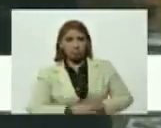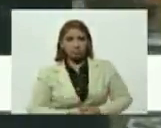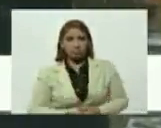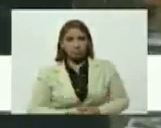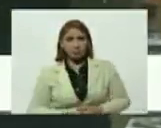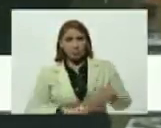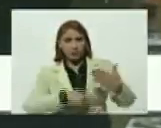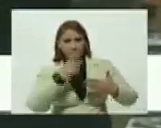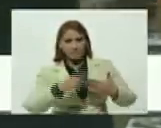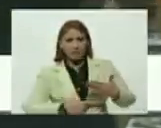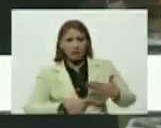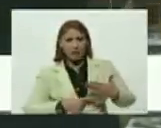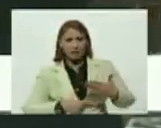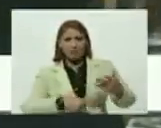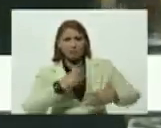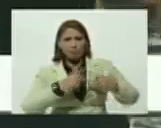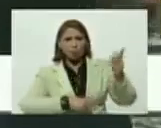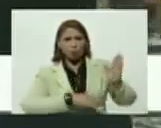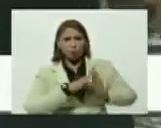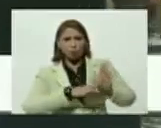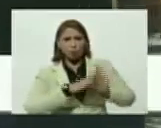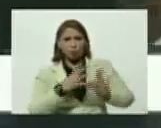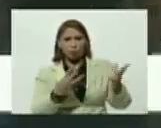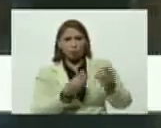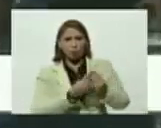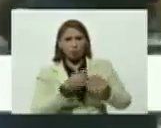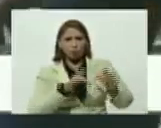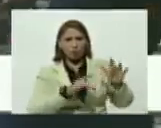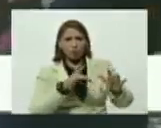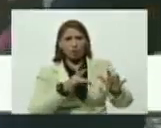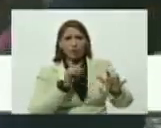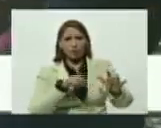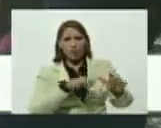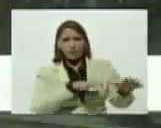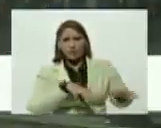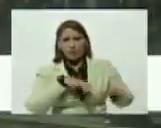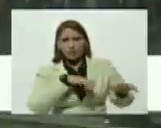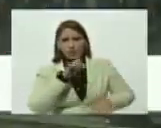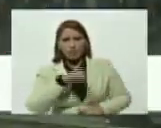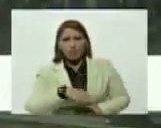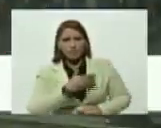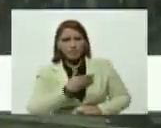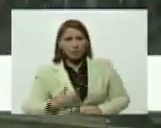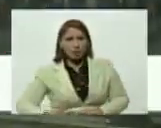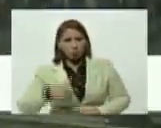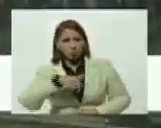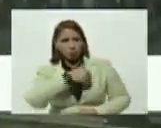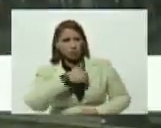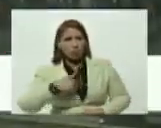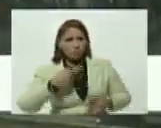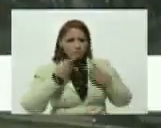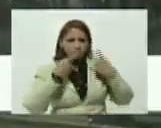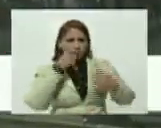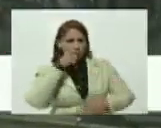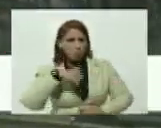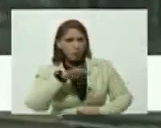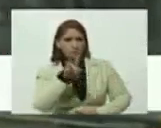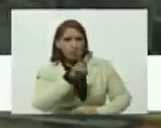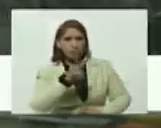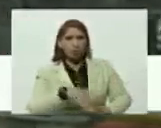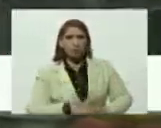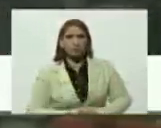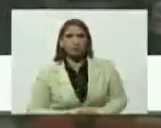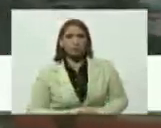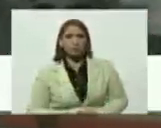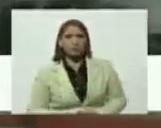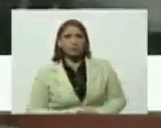plan excepcional de producción con nuestra secretaria en la siembra. Pero también, presidente, hoy quiero anunciarle al pueblo venezolano el